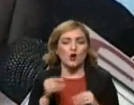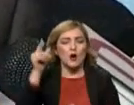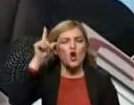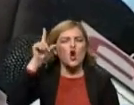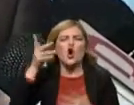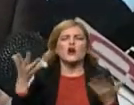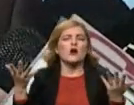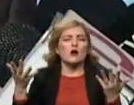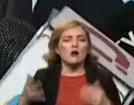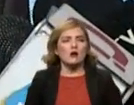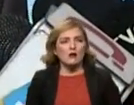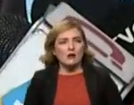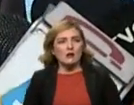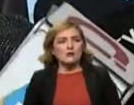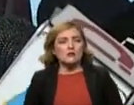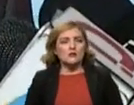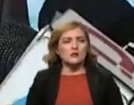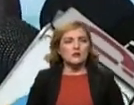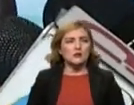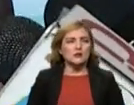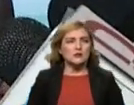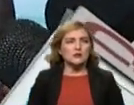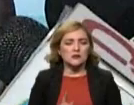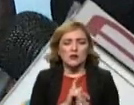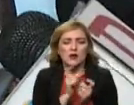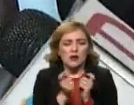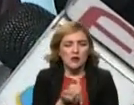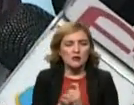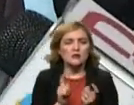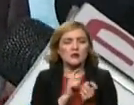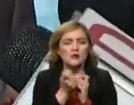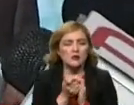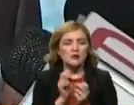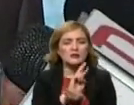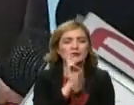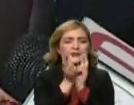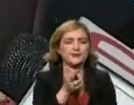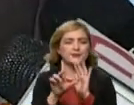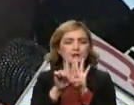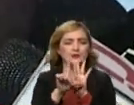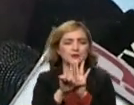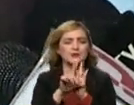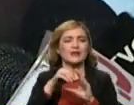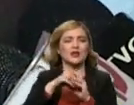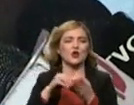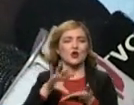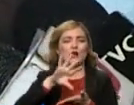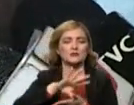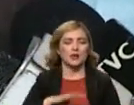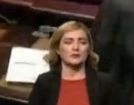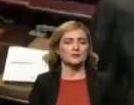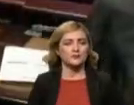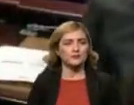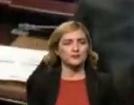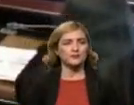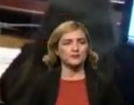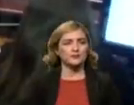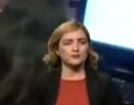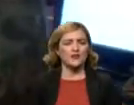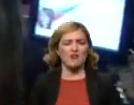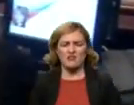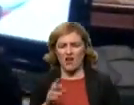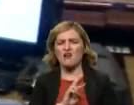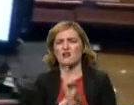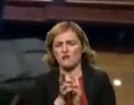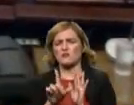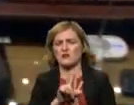lógica sea un cambio, una variación, una reforma a la ley orgánica de la función legislativa. Ya hay reformas